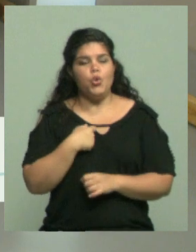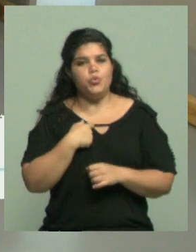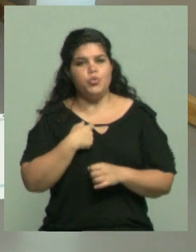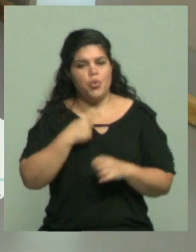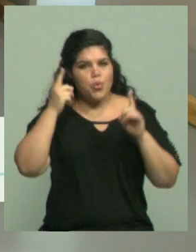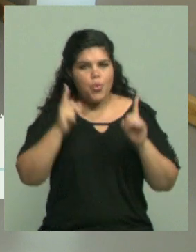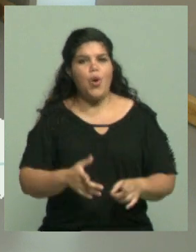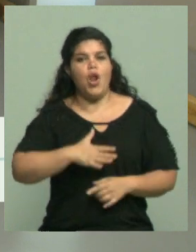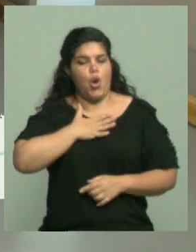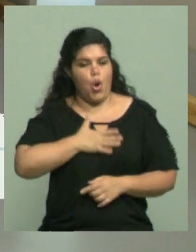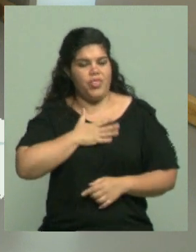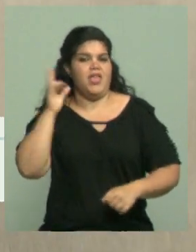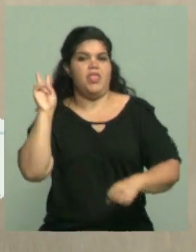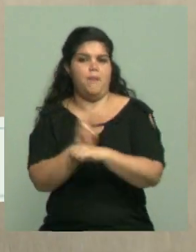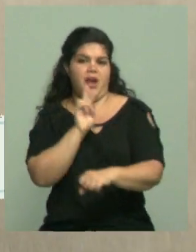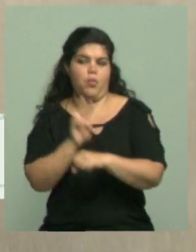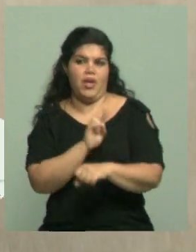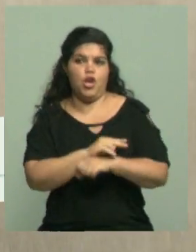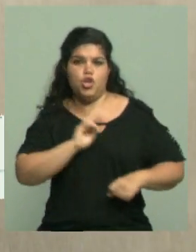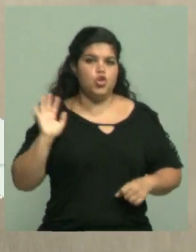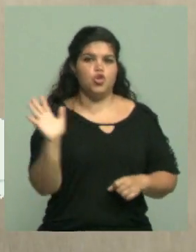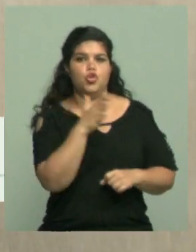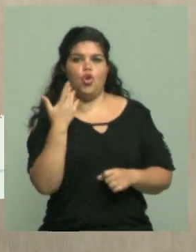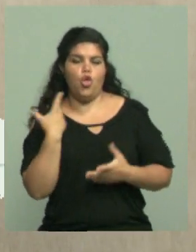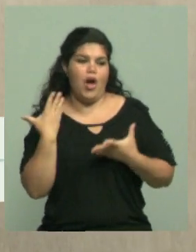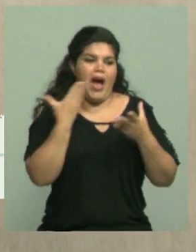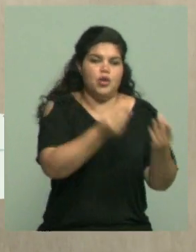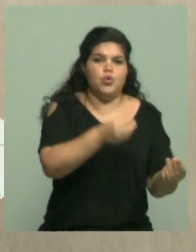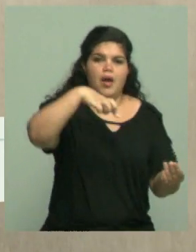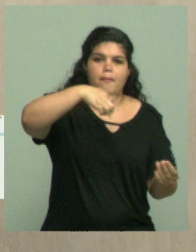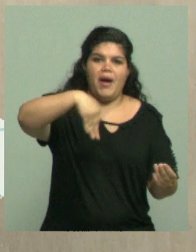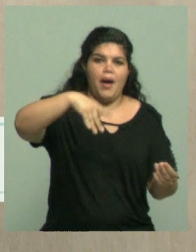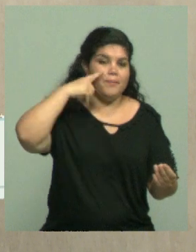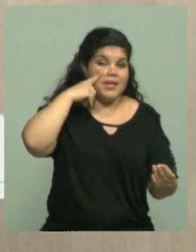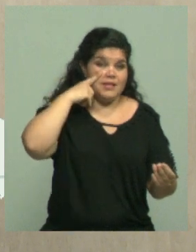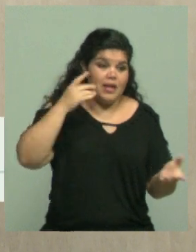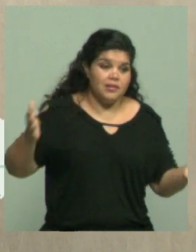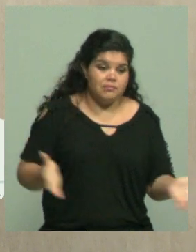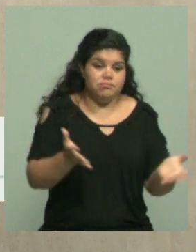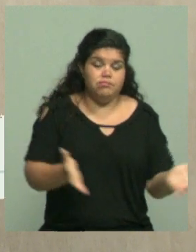Sí. Todos colaboramos con PAMI, entonces que si son más eficientes seguramente espero que